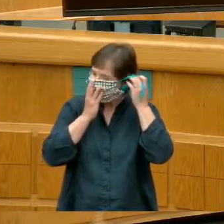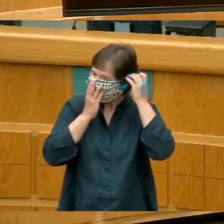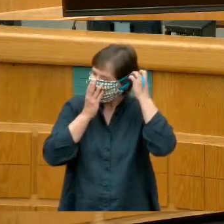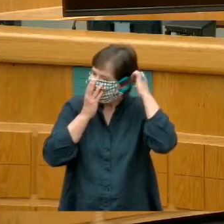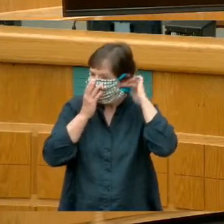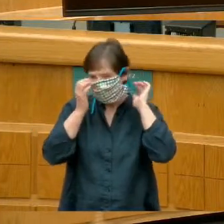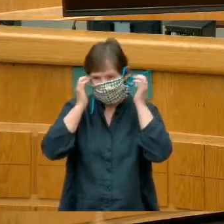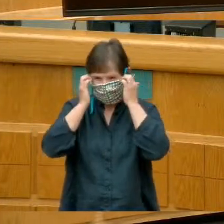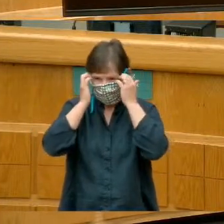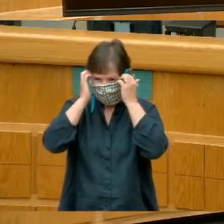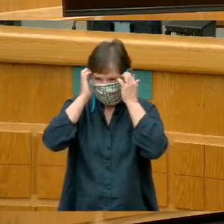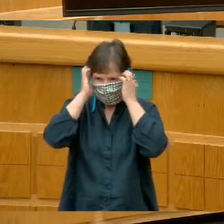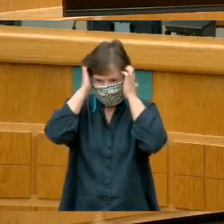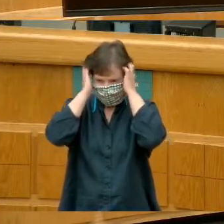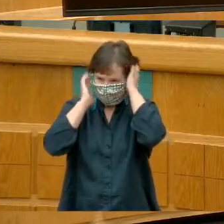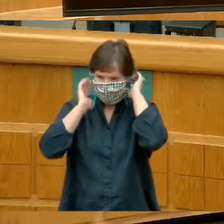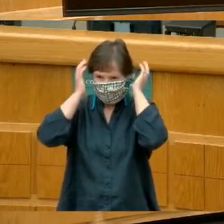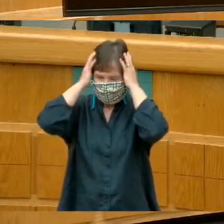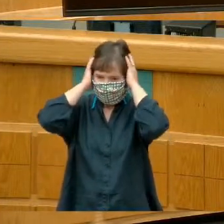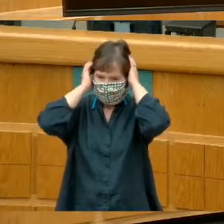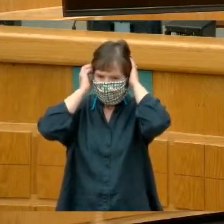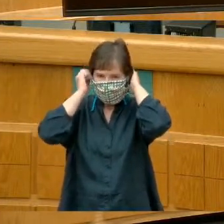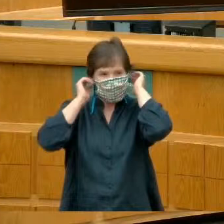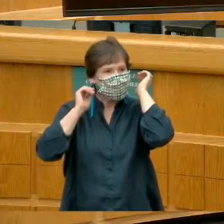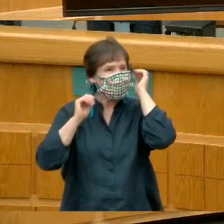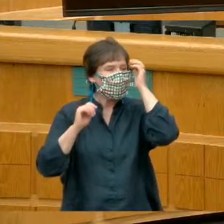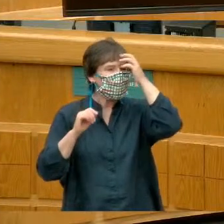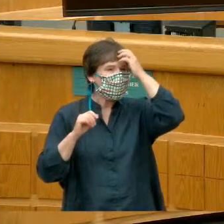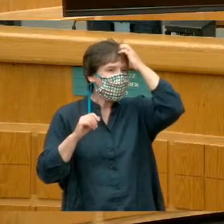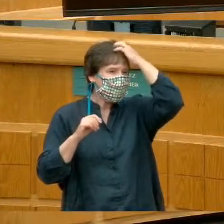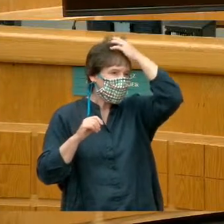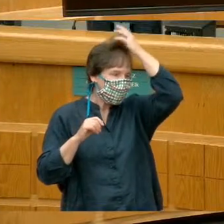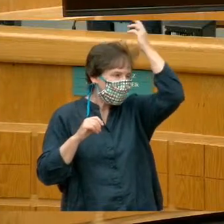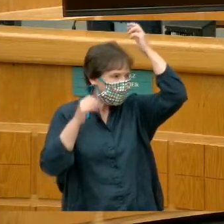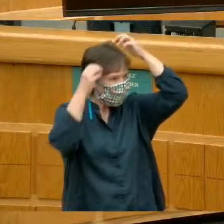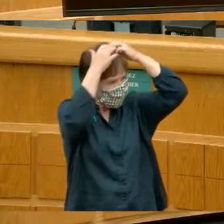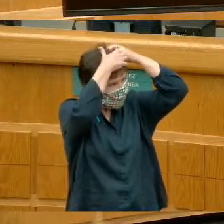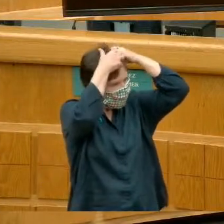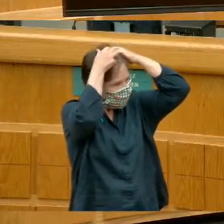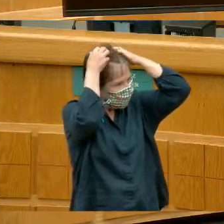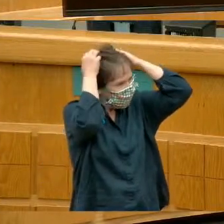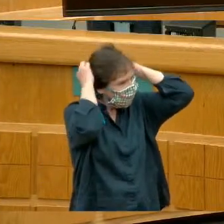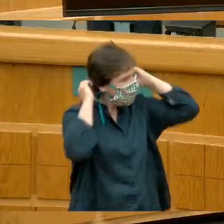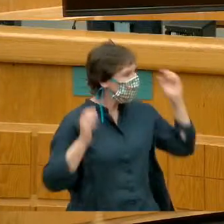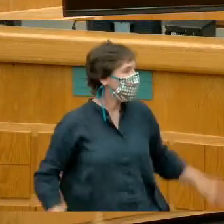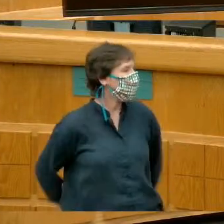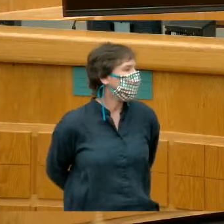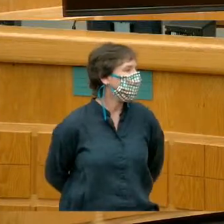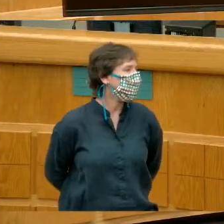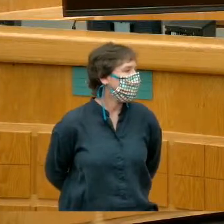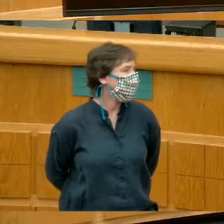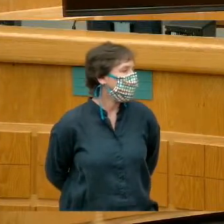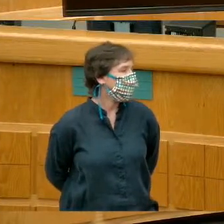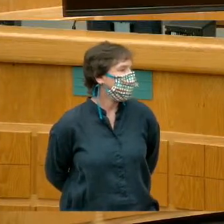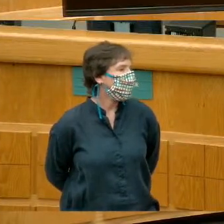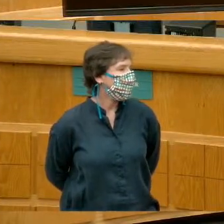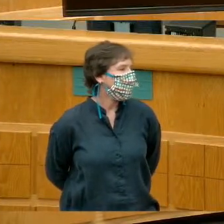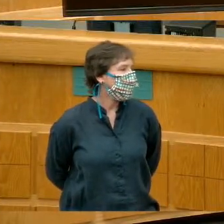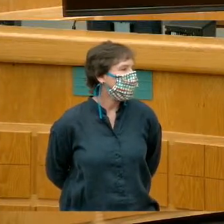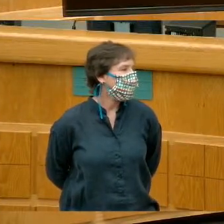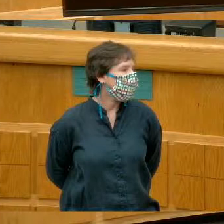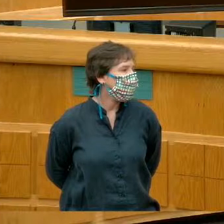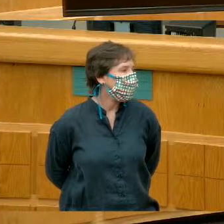tengamos capacidad para la cirugía esencial para nuestros pacientes con COVID-19 y para emergencias. Esta regla está diseñada para ayudar